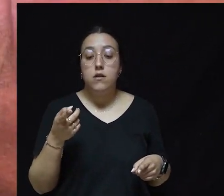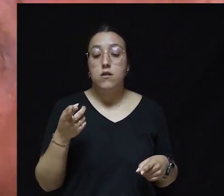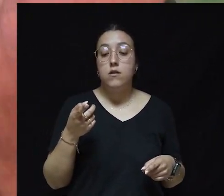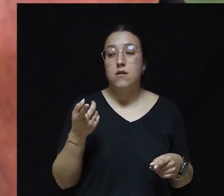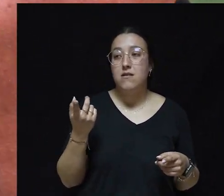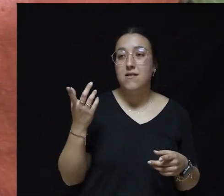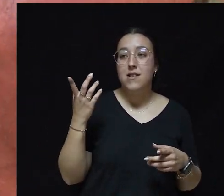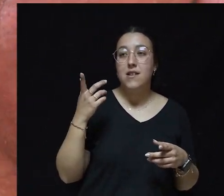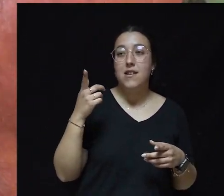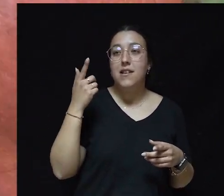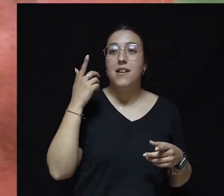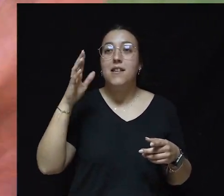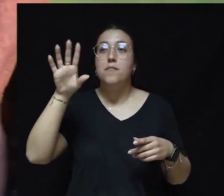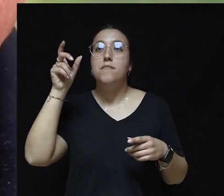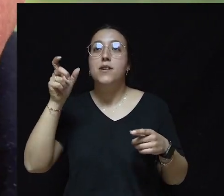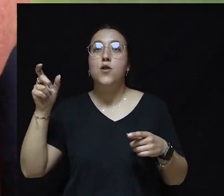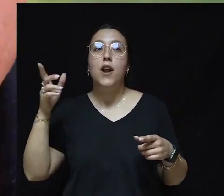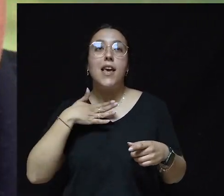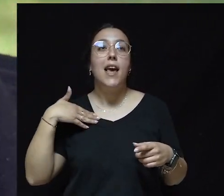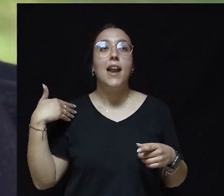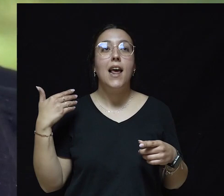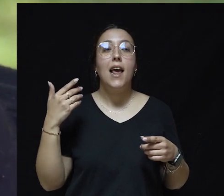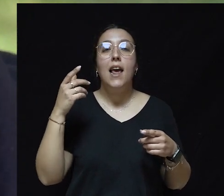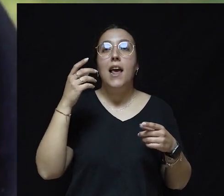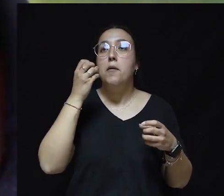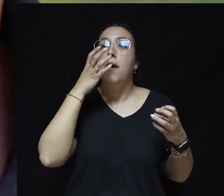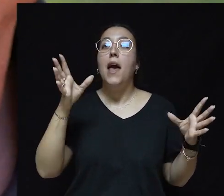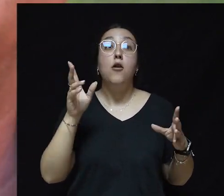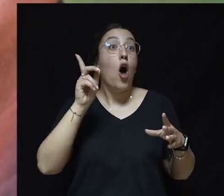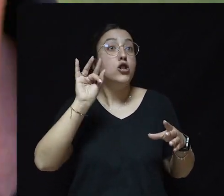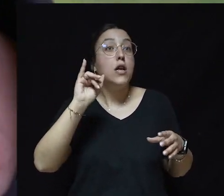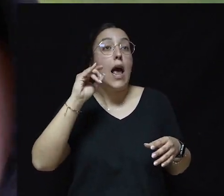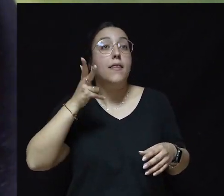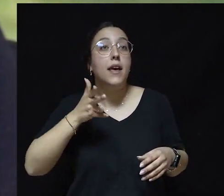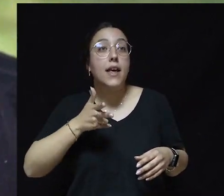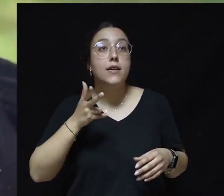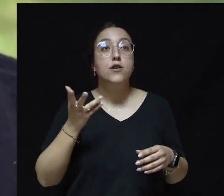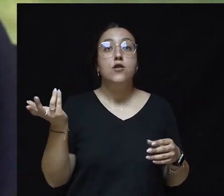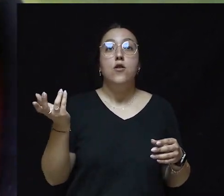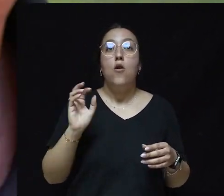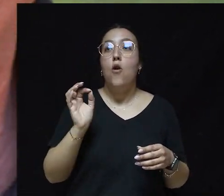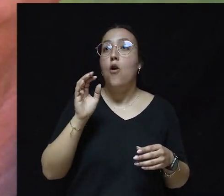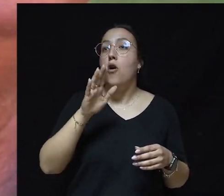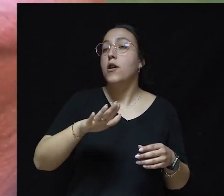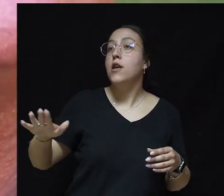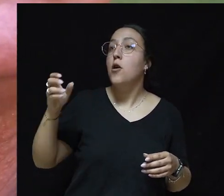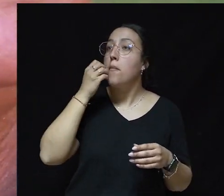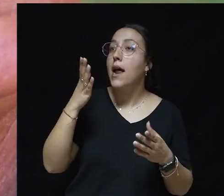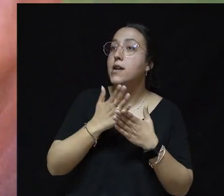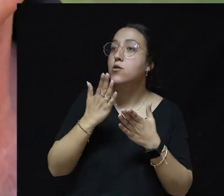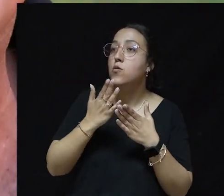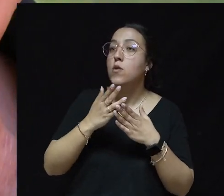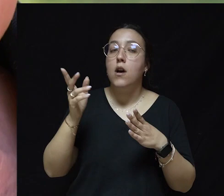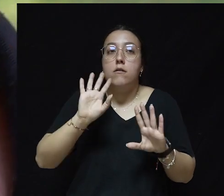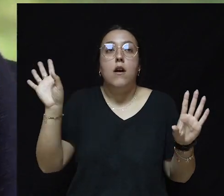los recovecos que hay, es decir, alumnos que son molestos, alumnos